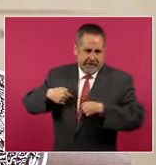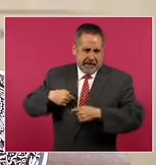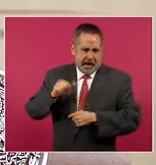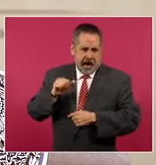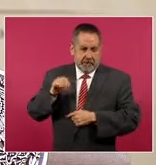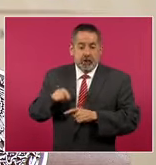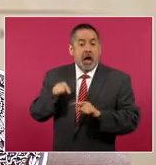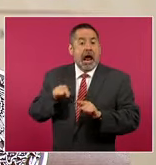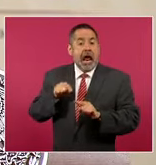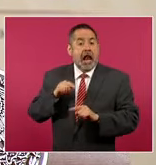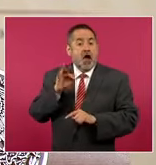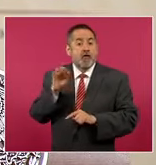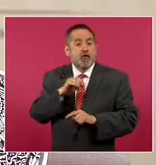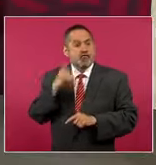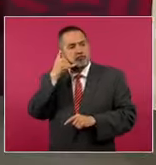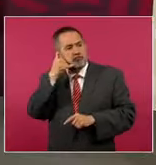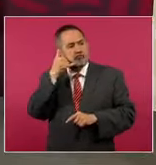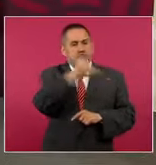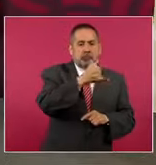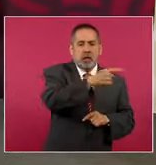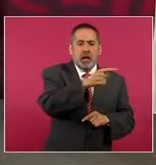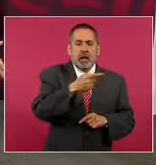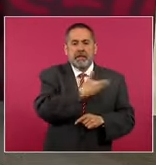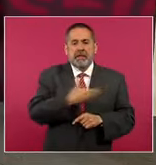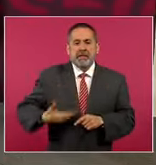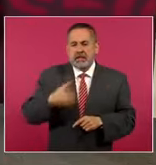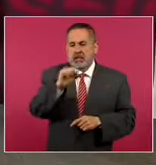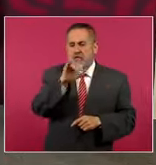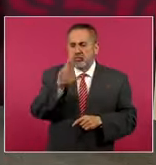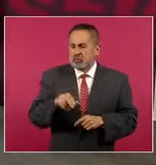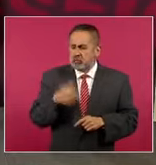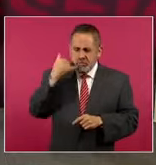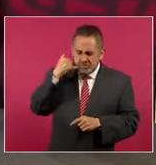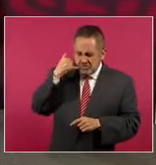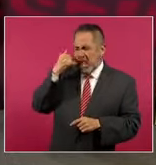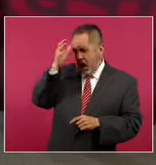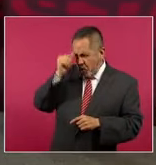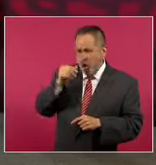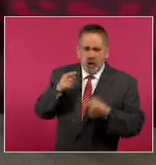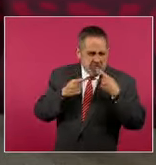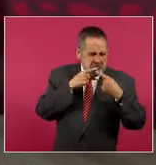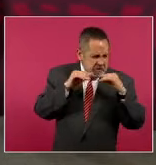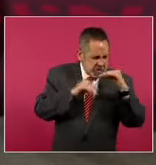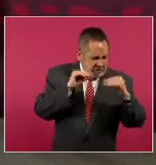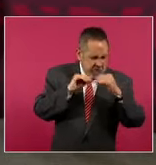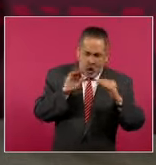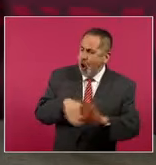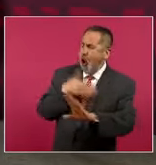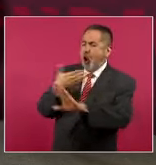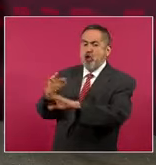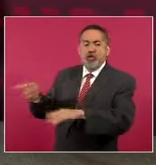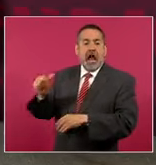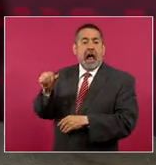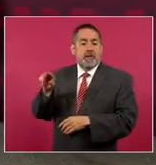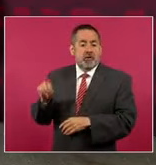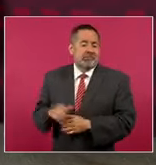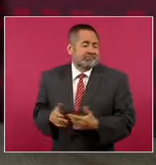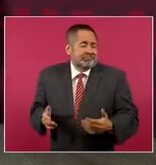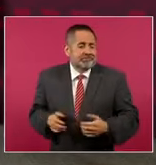mandó a hablar al presidente de la Corte y echaron a andar la denuncia en mi contra. Y todos